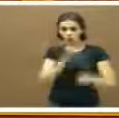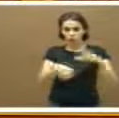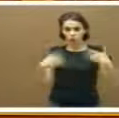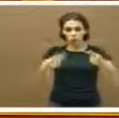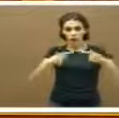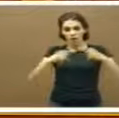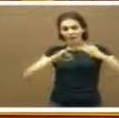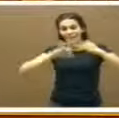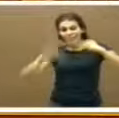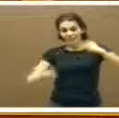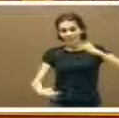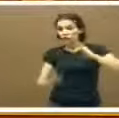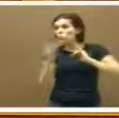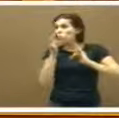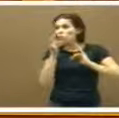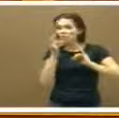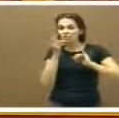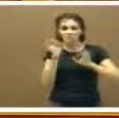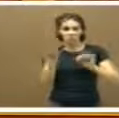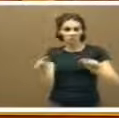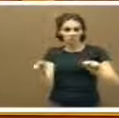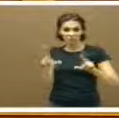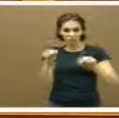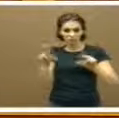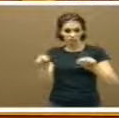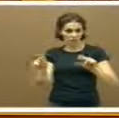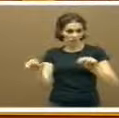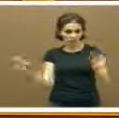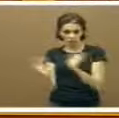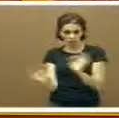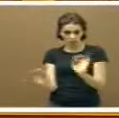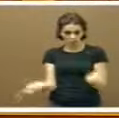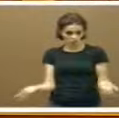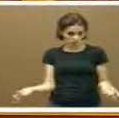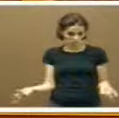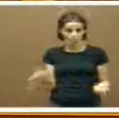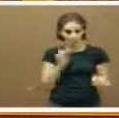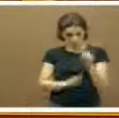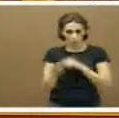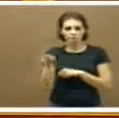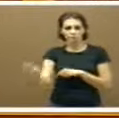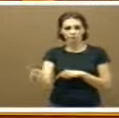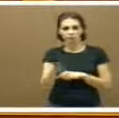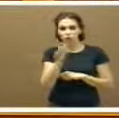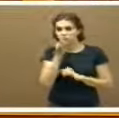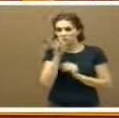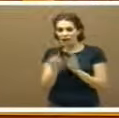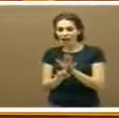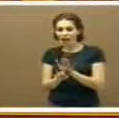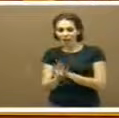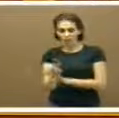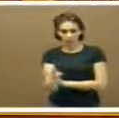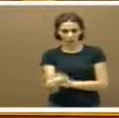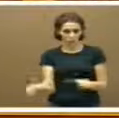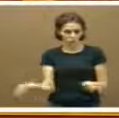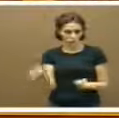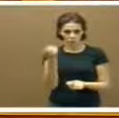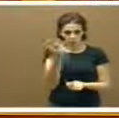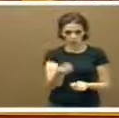va a más, pero que no se ha hecho, hasta ahora no se ha avanzado, menos que